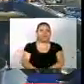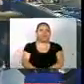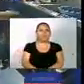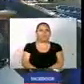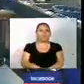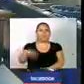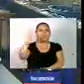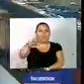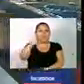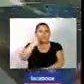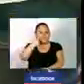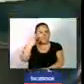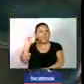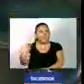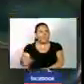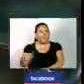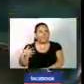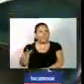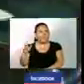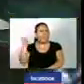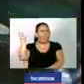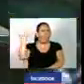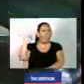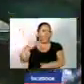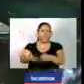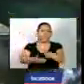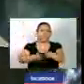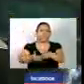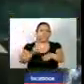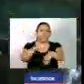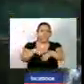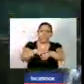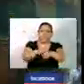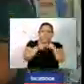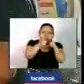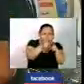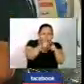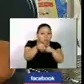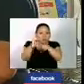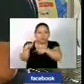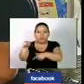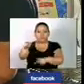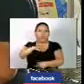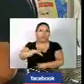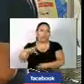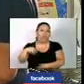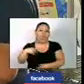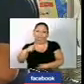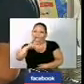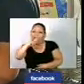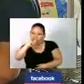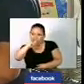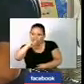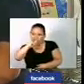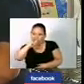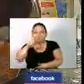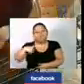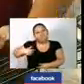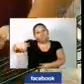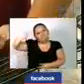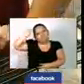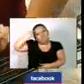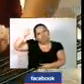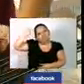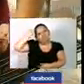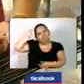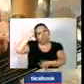mire que cosas todo comenzó en tiempos de guerra desde entonces familias de escasos recursos económicos comenzaron a